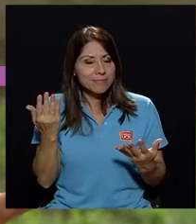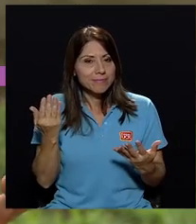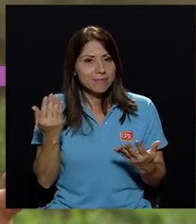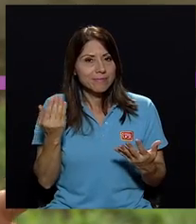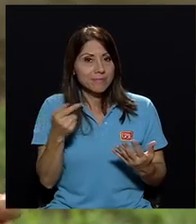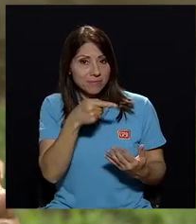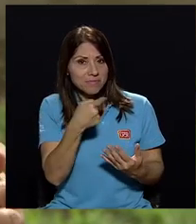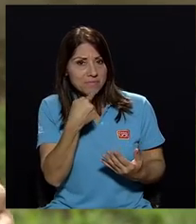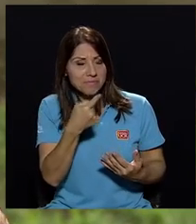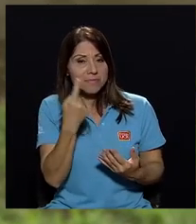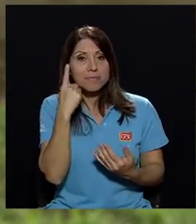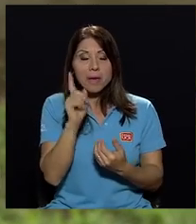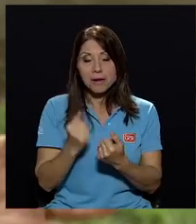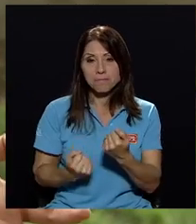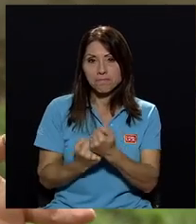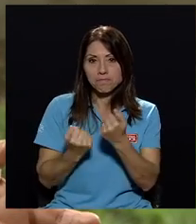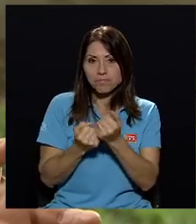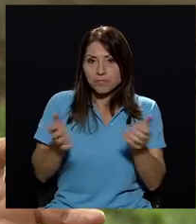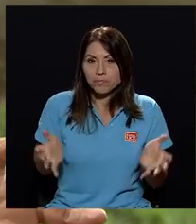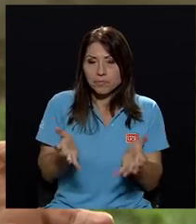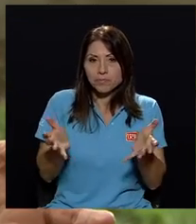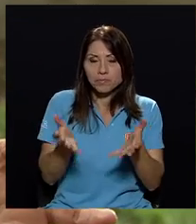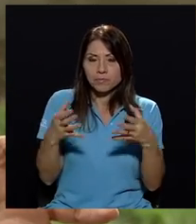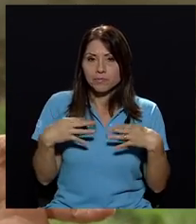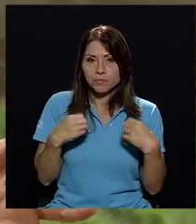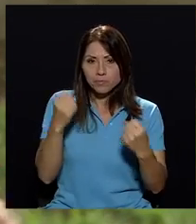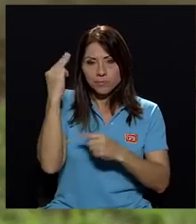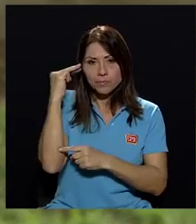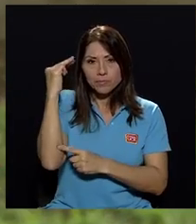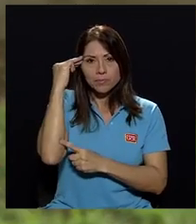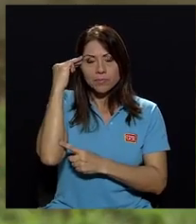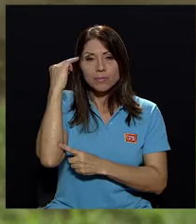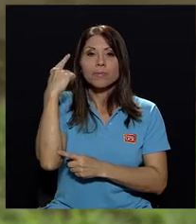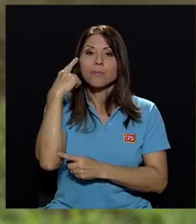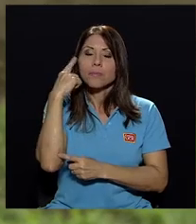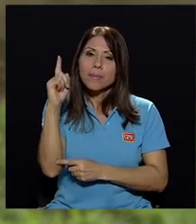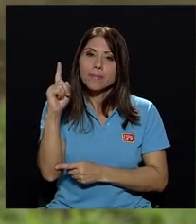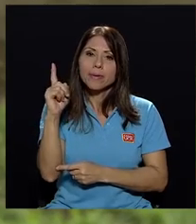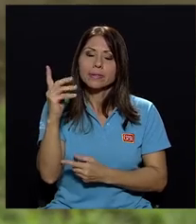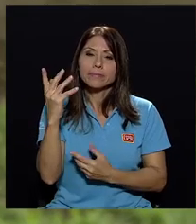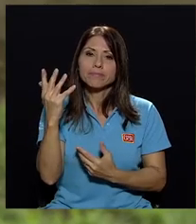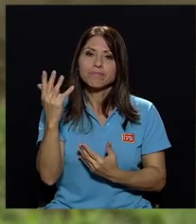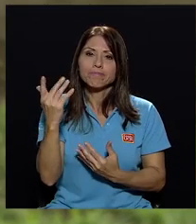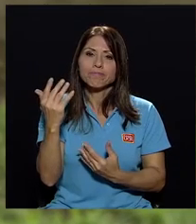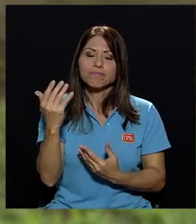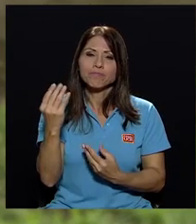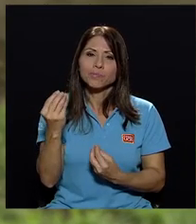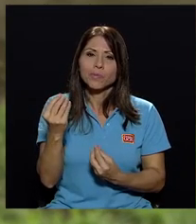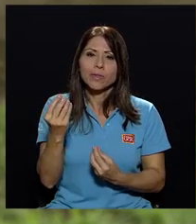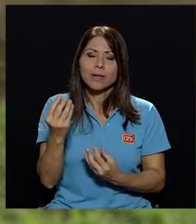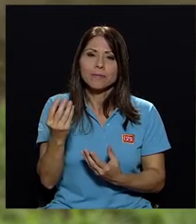más extendiendo esto que decís, para fomentar la salud mental, para hacer una,